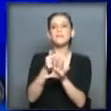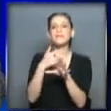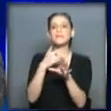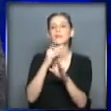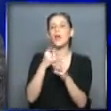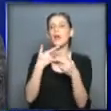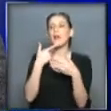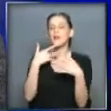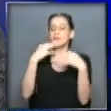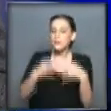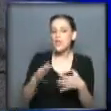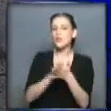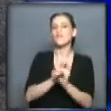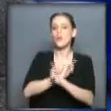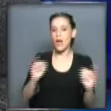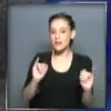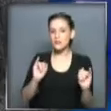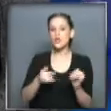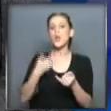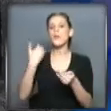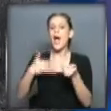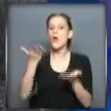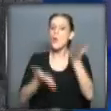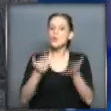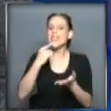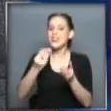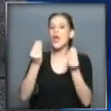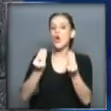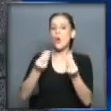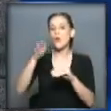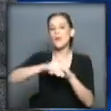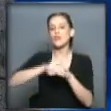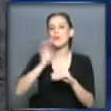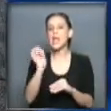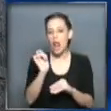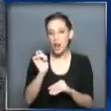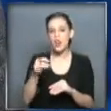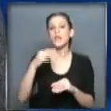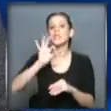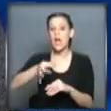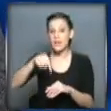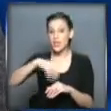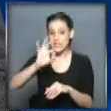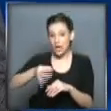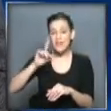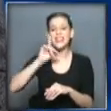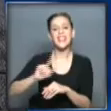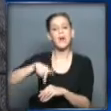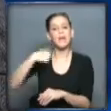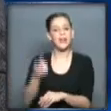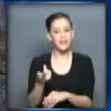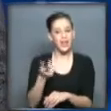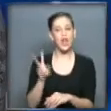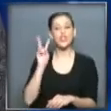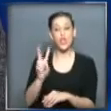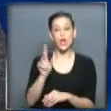la justicia determine cuáles son las responsabilidades. La última información que se conoce es que el día de mañana los